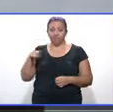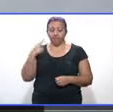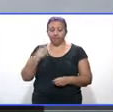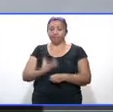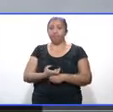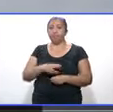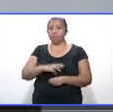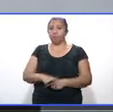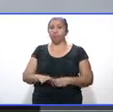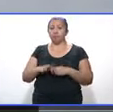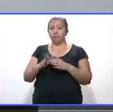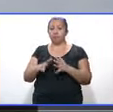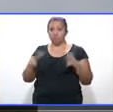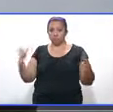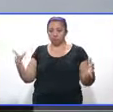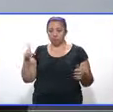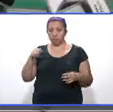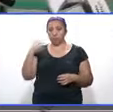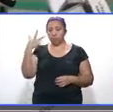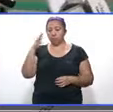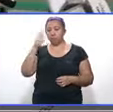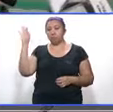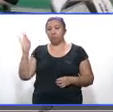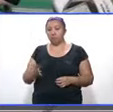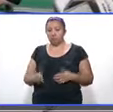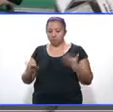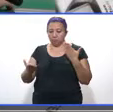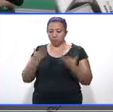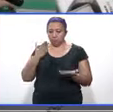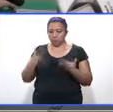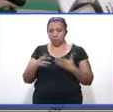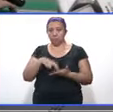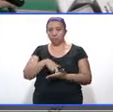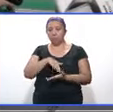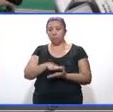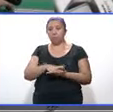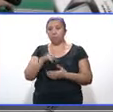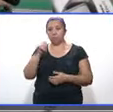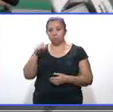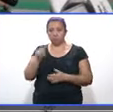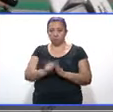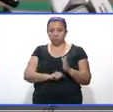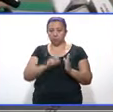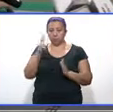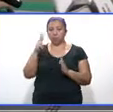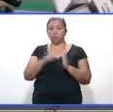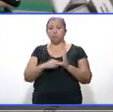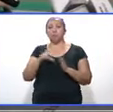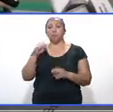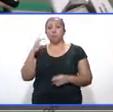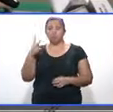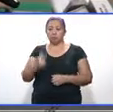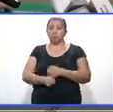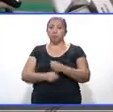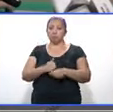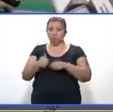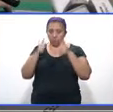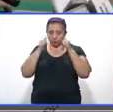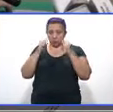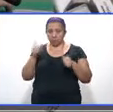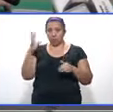estado, lo que representó el incremento de 78% en comparación a las registradas en el mismo mes de 2022, año en el que